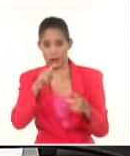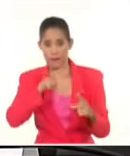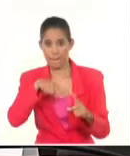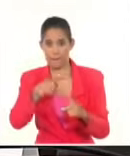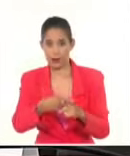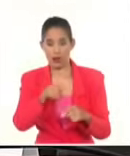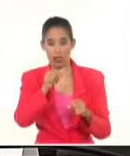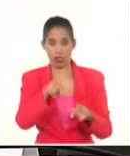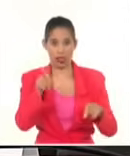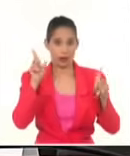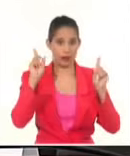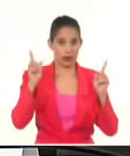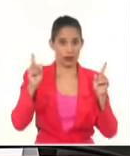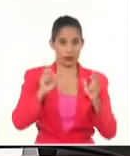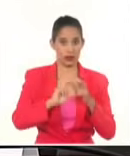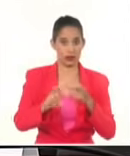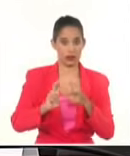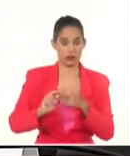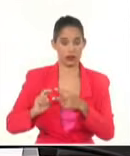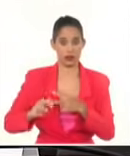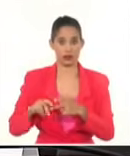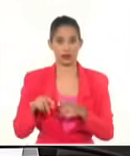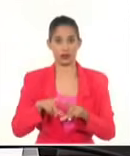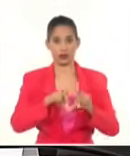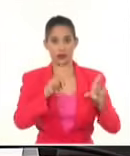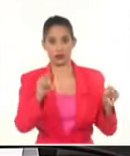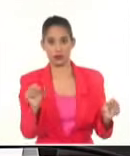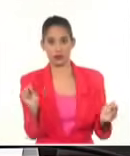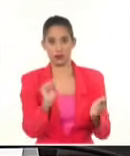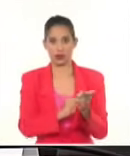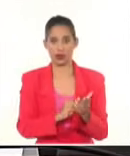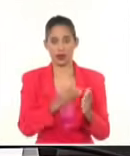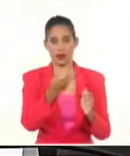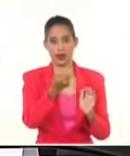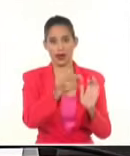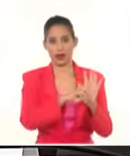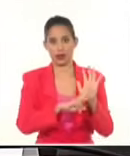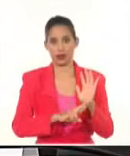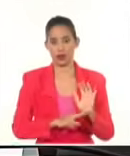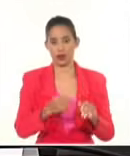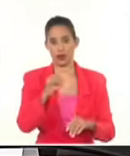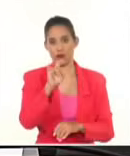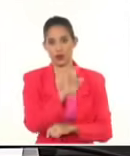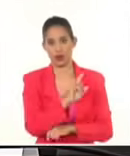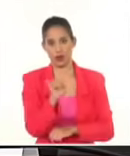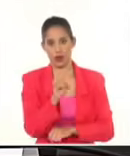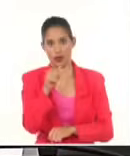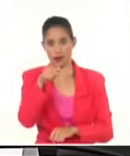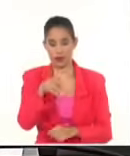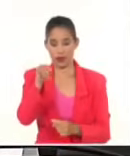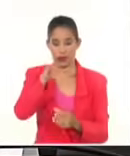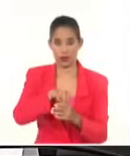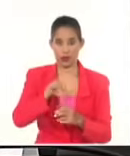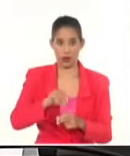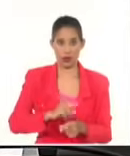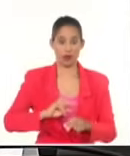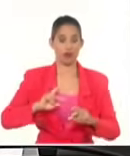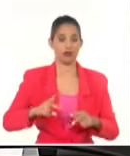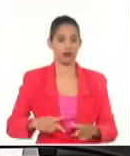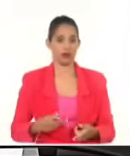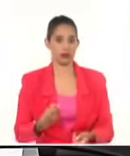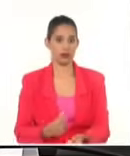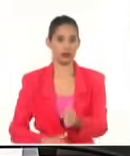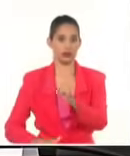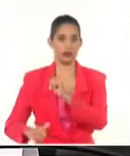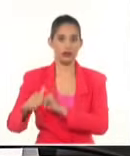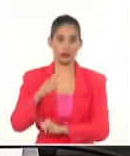política migratoria definidos en el artículo 9. Entre ellos, promover el retorno a la patria de todos aquellos que cuenten